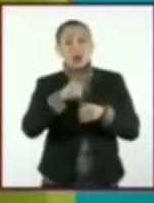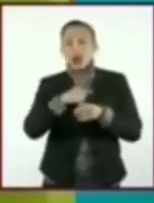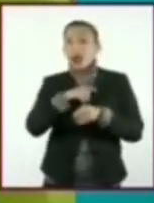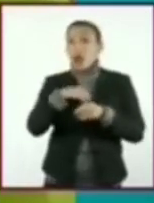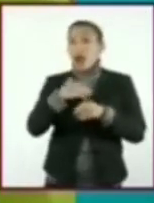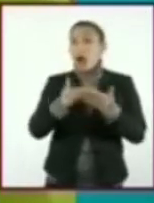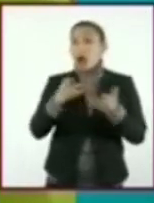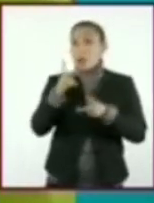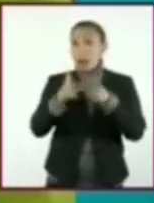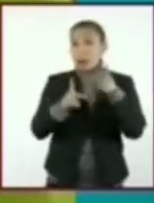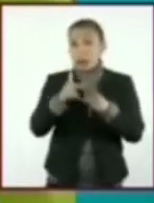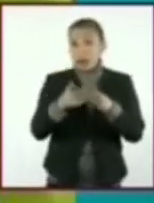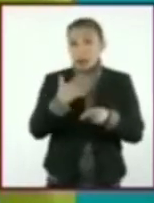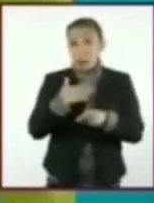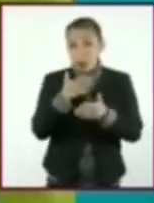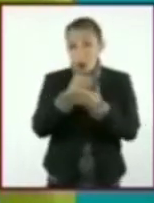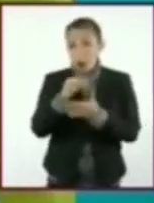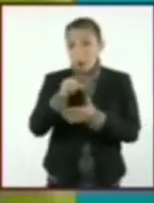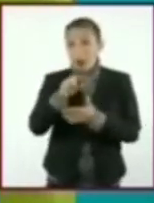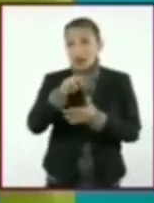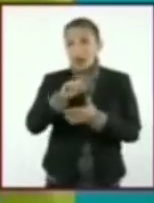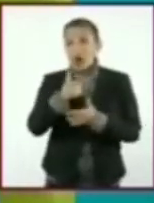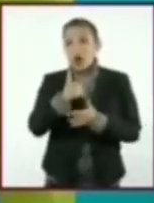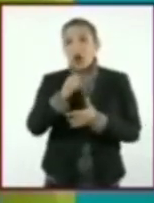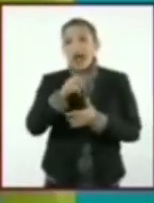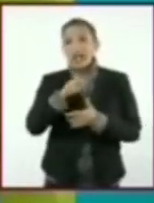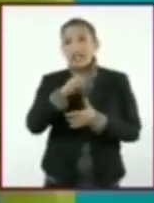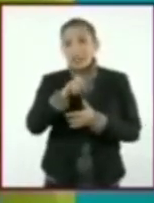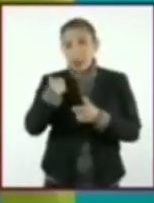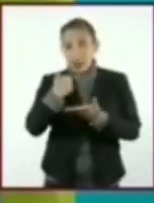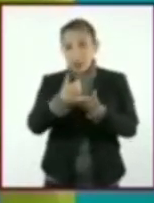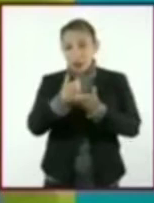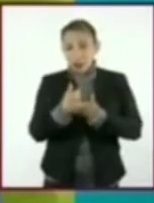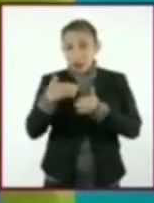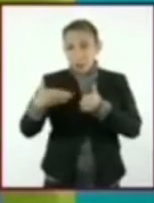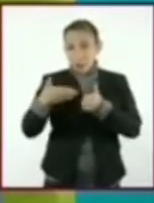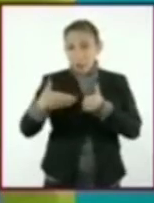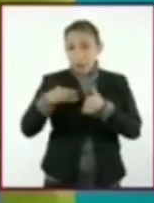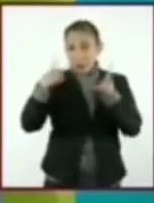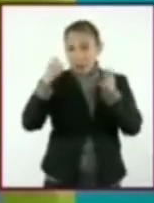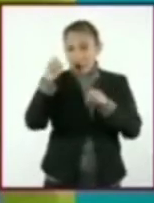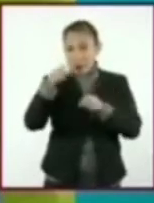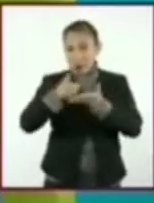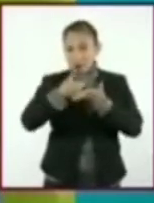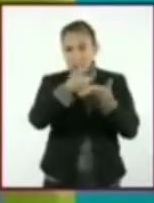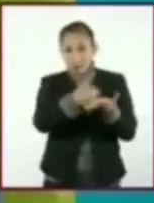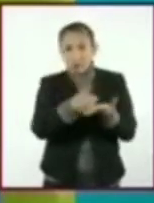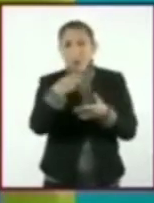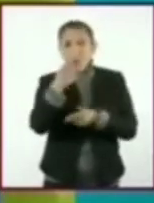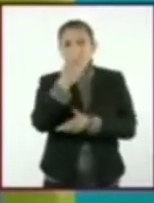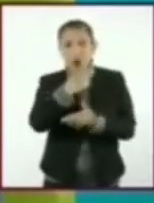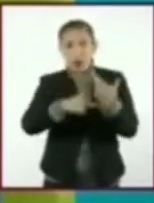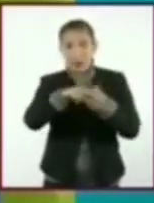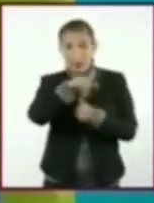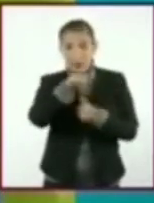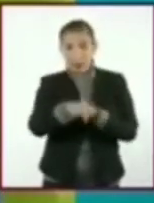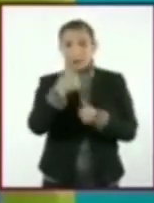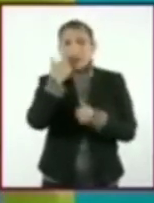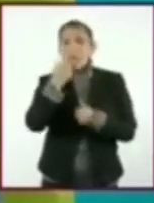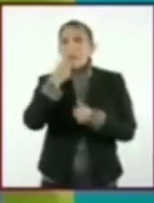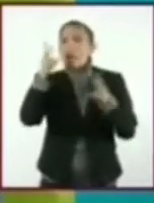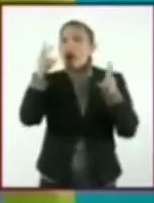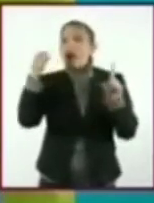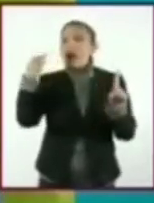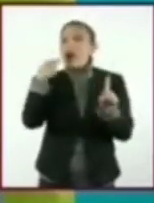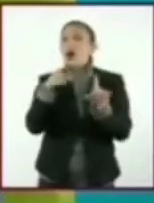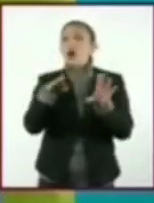a platicar, ahora vamos a tener que ir con Mariano Garcés para que nos dé una receta sobre el tema. Pero cuando regresemos contigo, quiero que hablemos